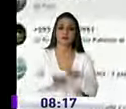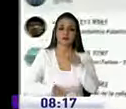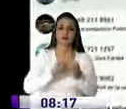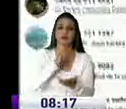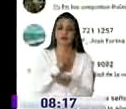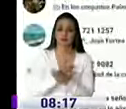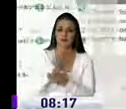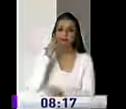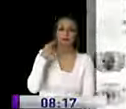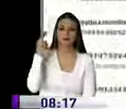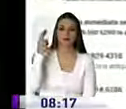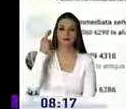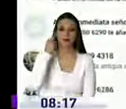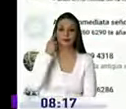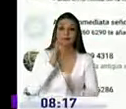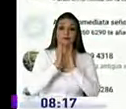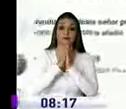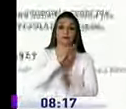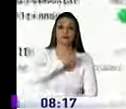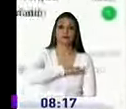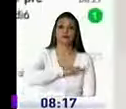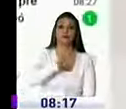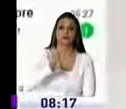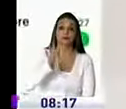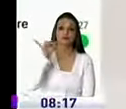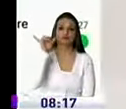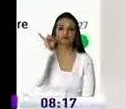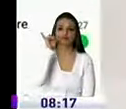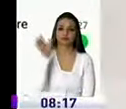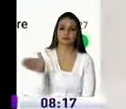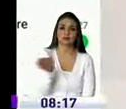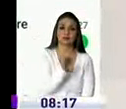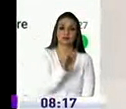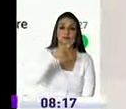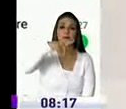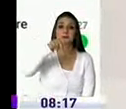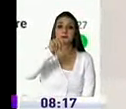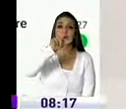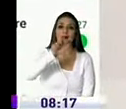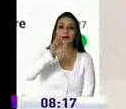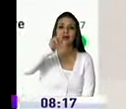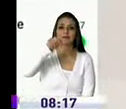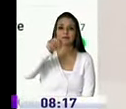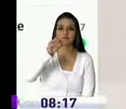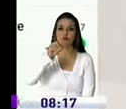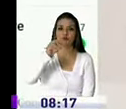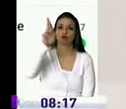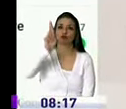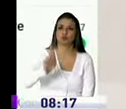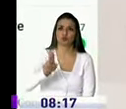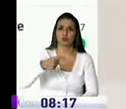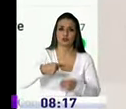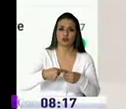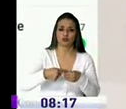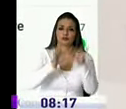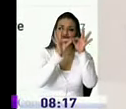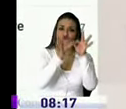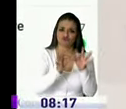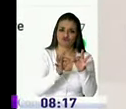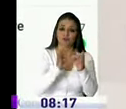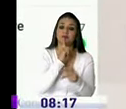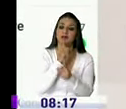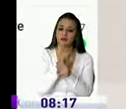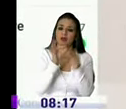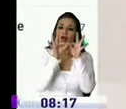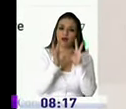estado, así que el municipio de Rumiñahui, en los conjuntos Palermo al sur, el municipio realizó trabajos, pero lo mismo que hablamos de hace un momento,